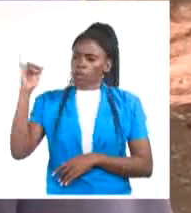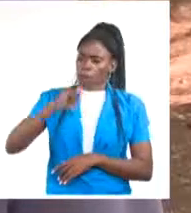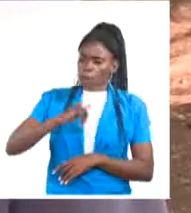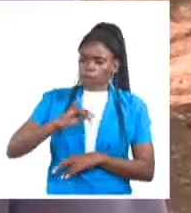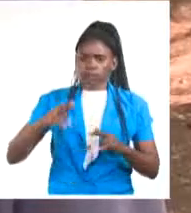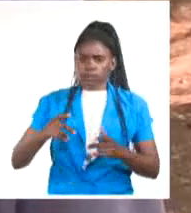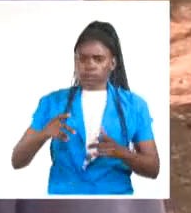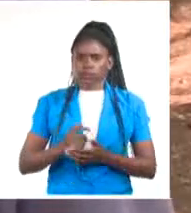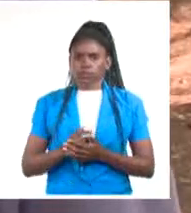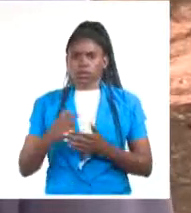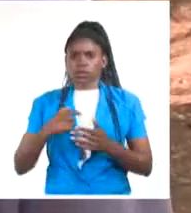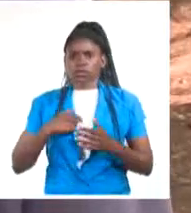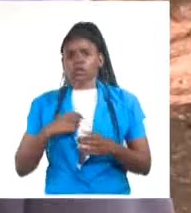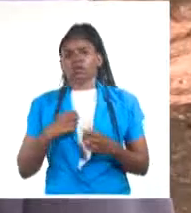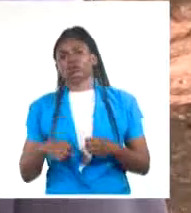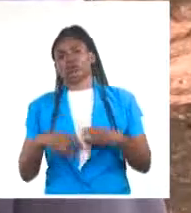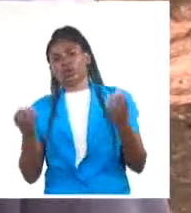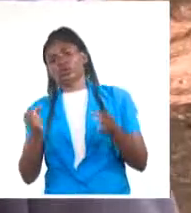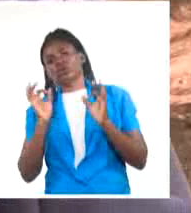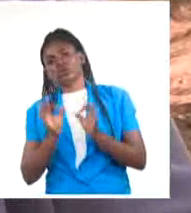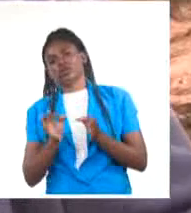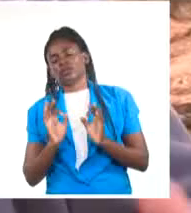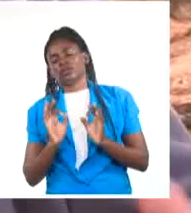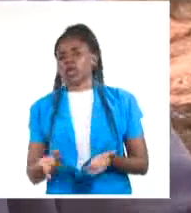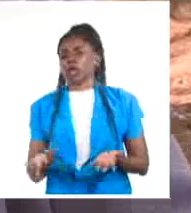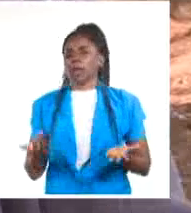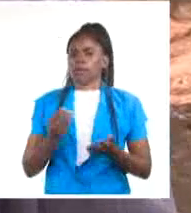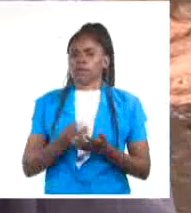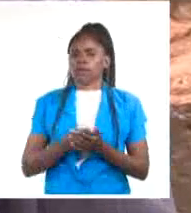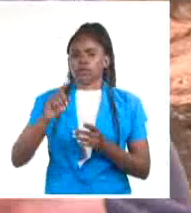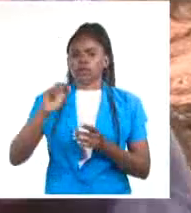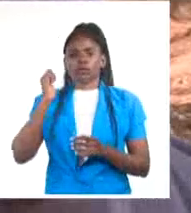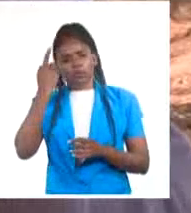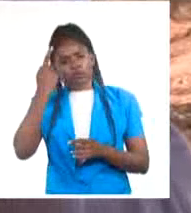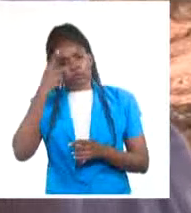contra, siempre había. Y ahora que vengo